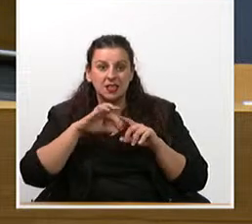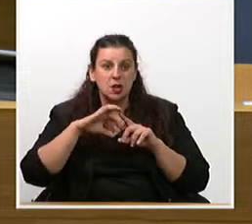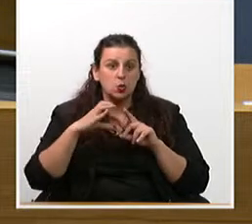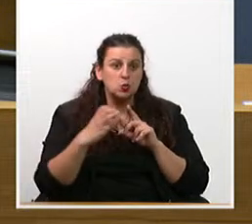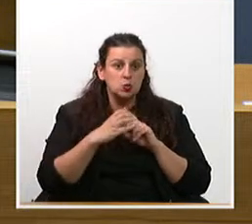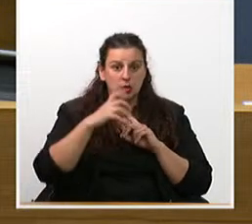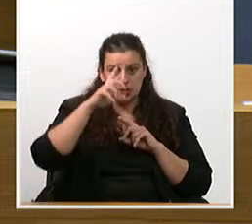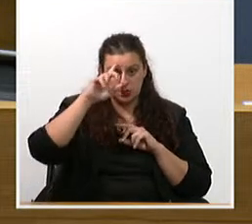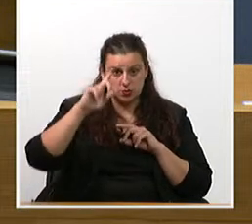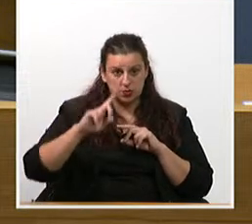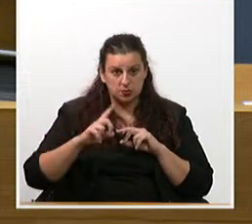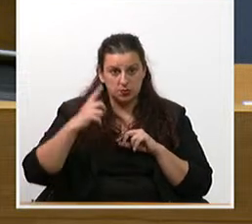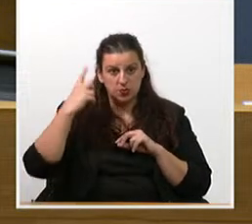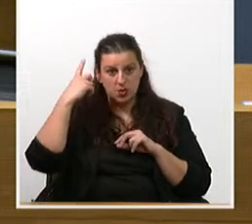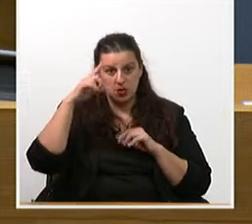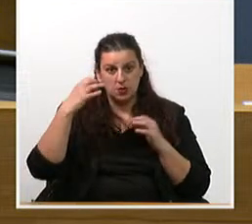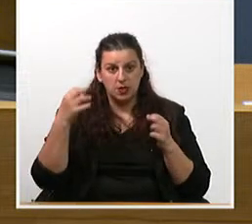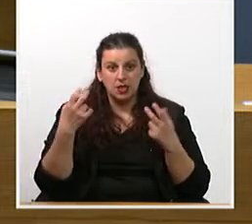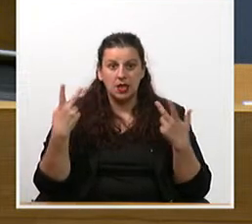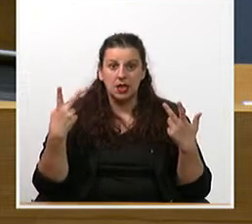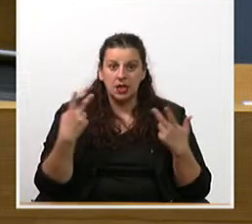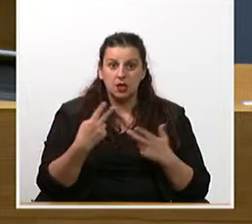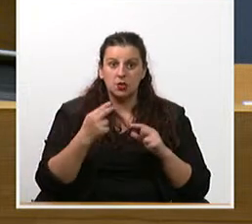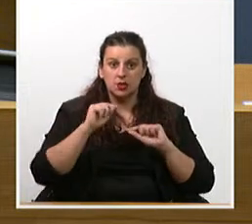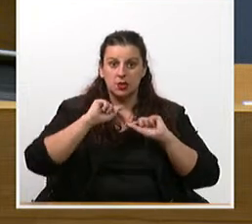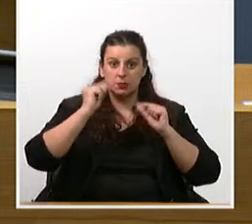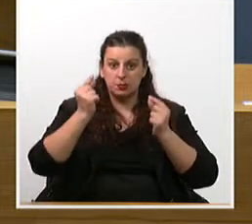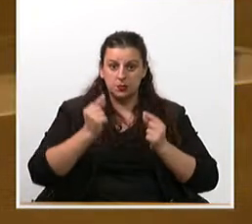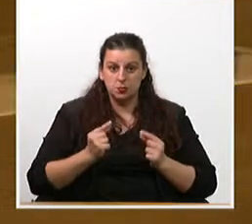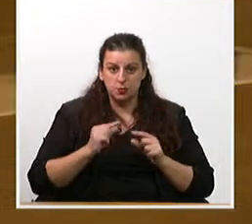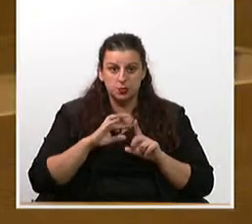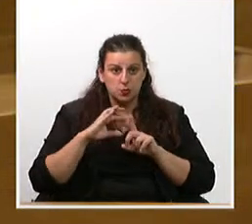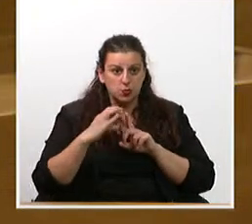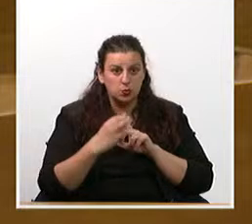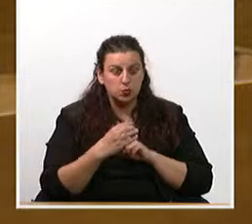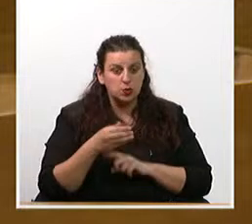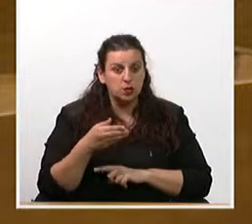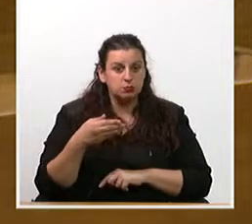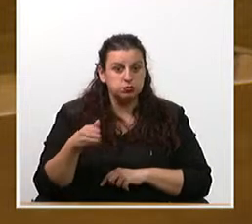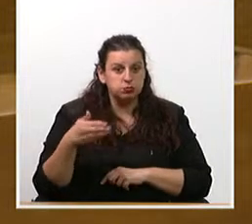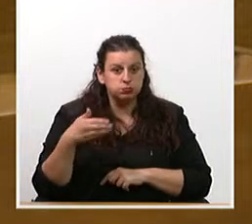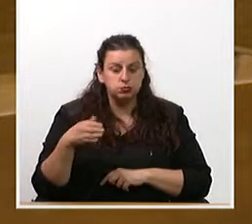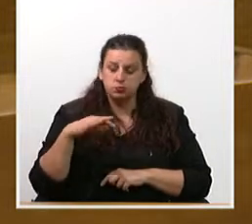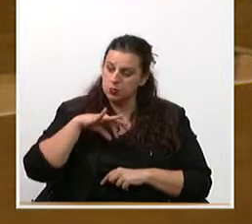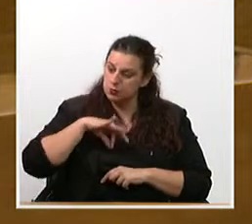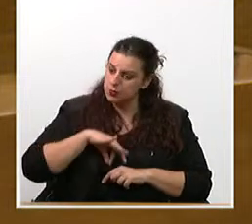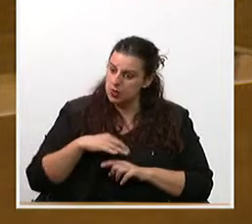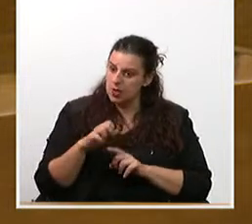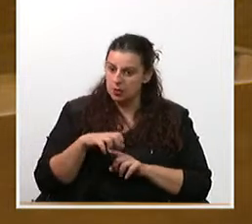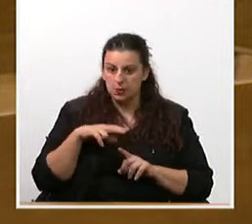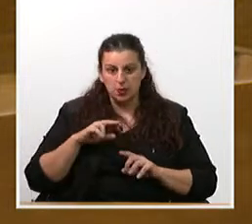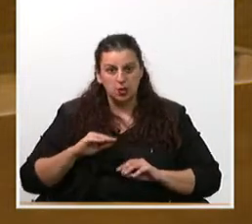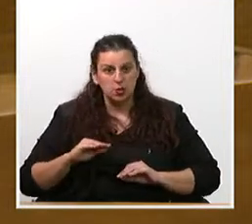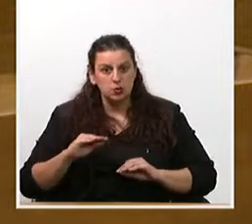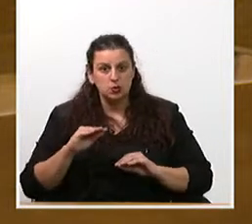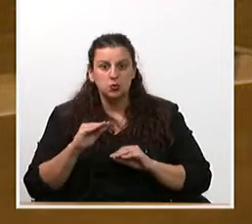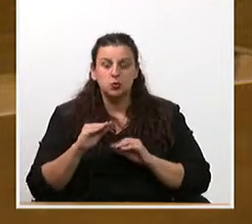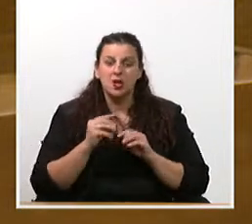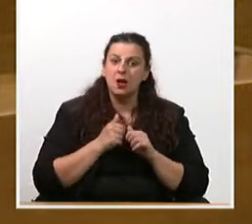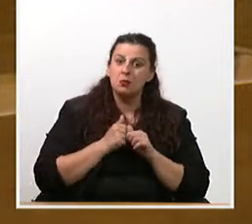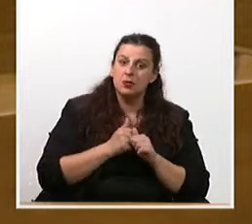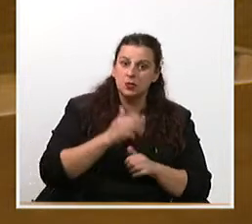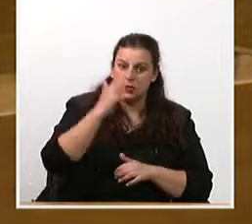el que sí que sab es de retall presup de cultura men profesional y al criteri persecu ideol